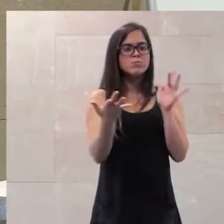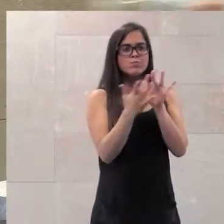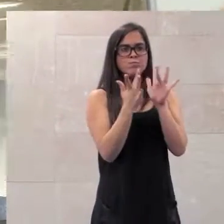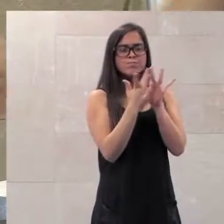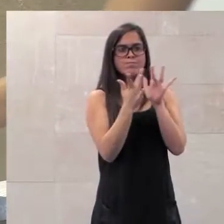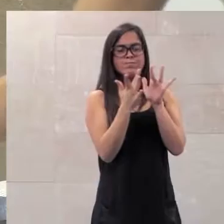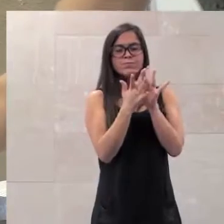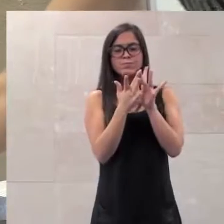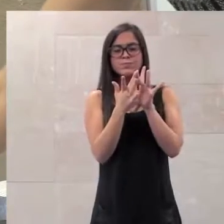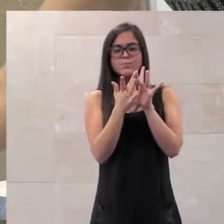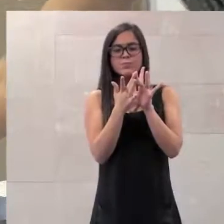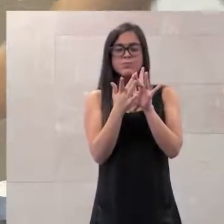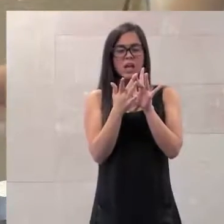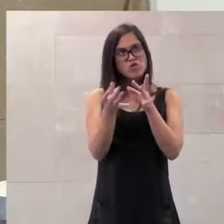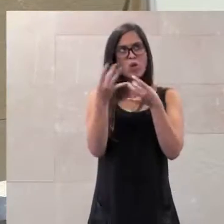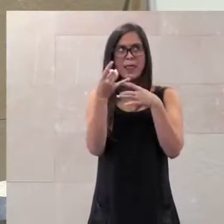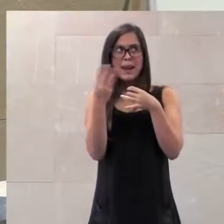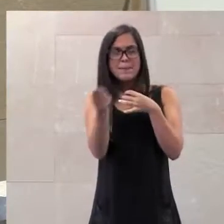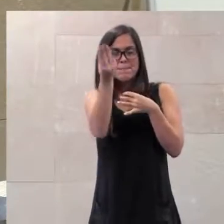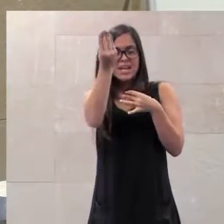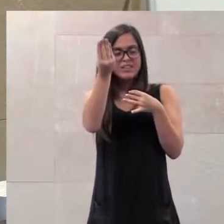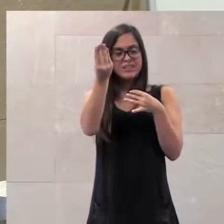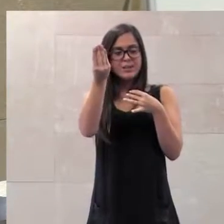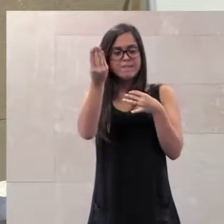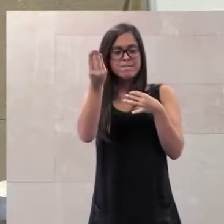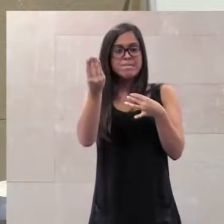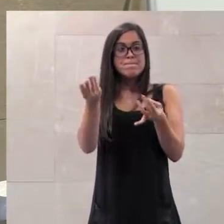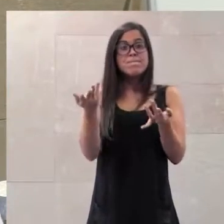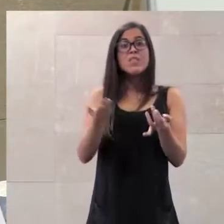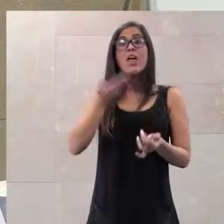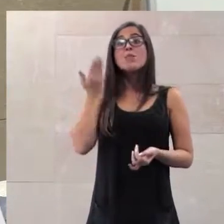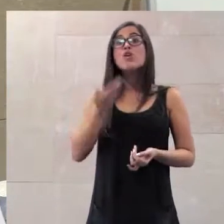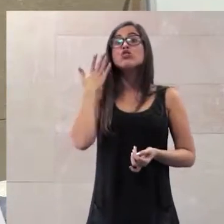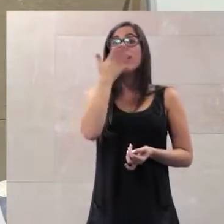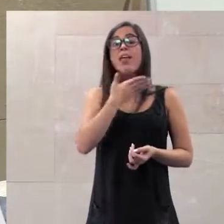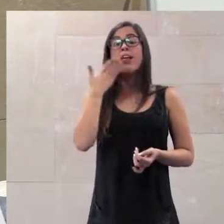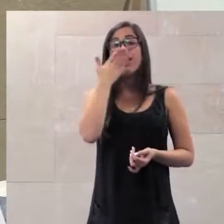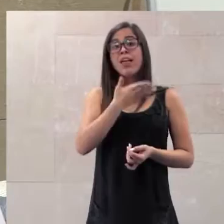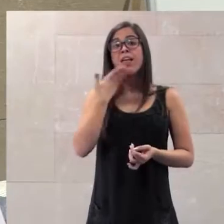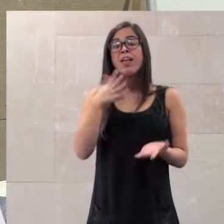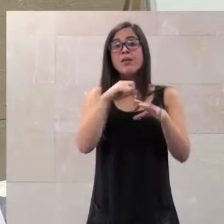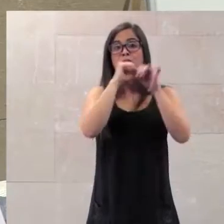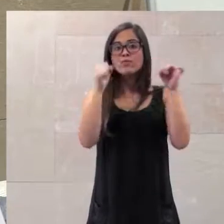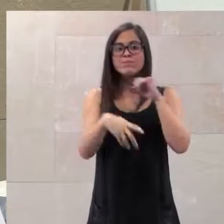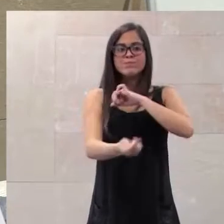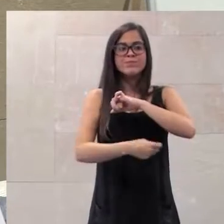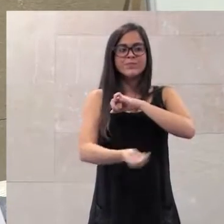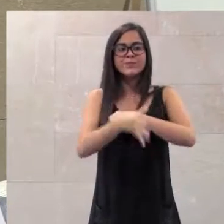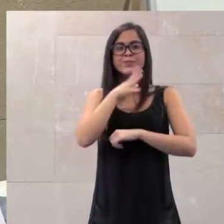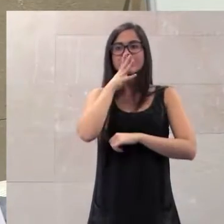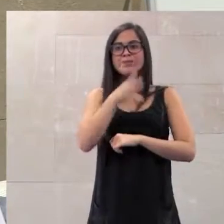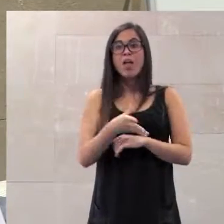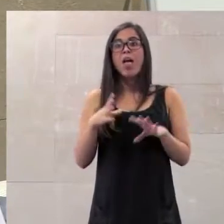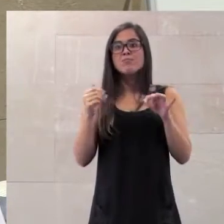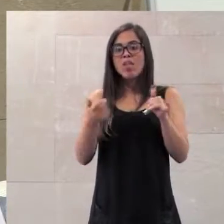la escuela, nos contará, mejor dicho, de una forma especial la importancia que tiene la Escuela de Empoderamiento de Vitoria, porque, como decíamos